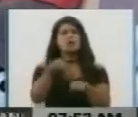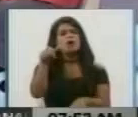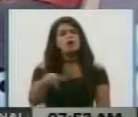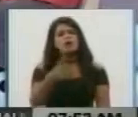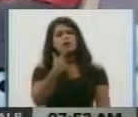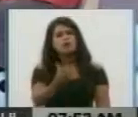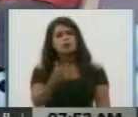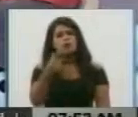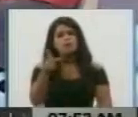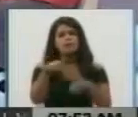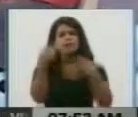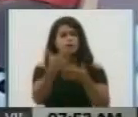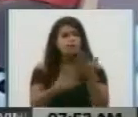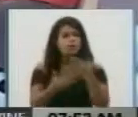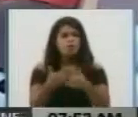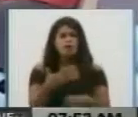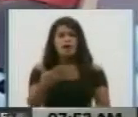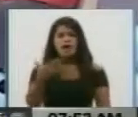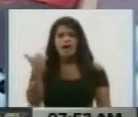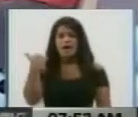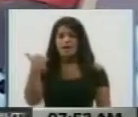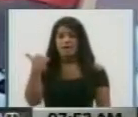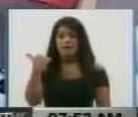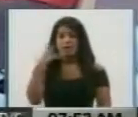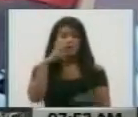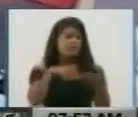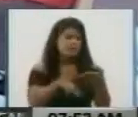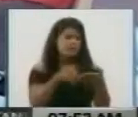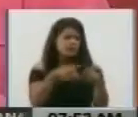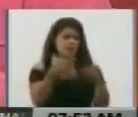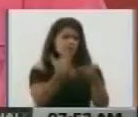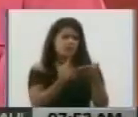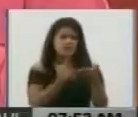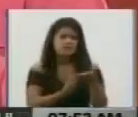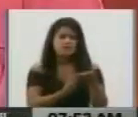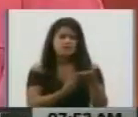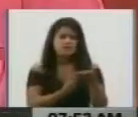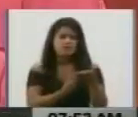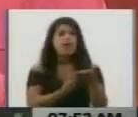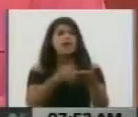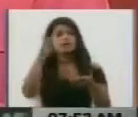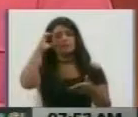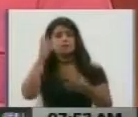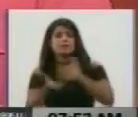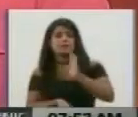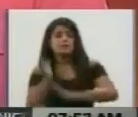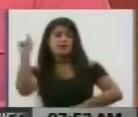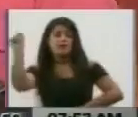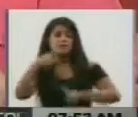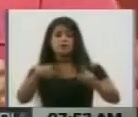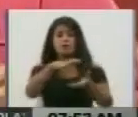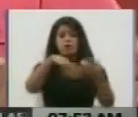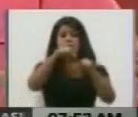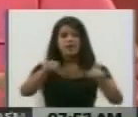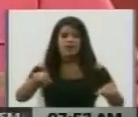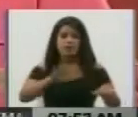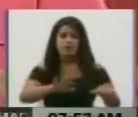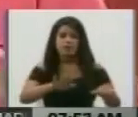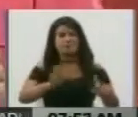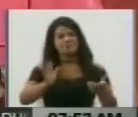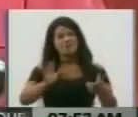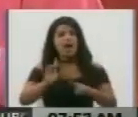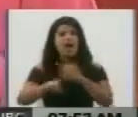un periódico de los que leí antes de llegar al programa, decía, Dilma se va, pero la crisis queda. Entonces, al día siguiente se dan